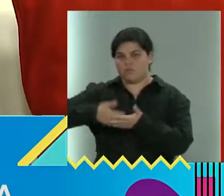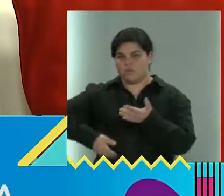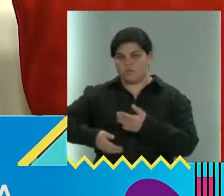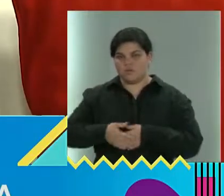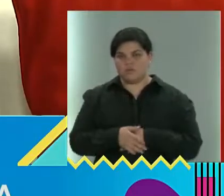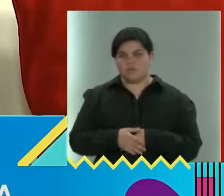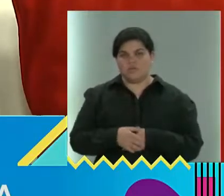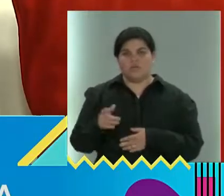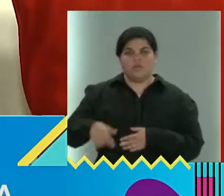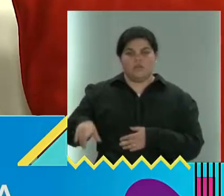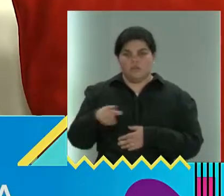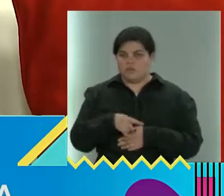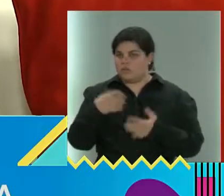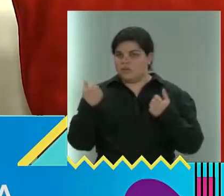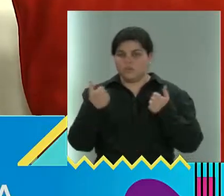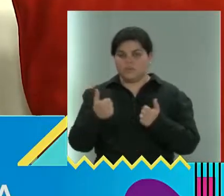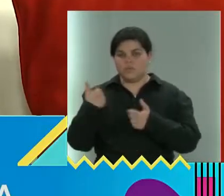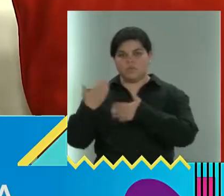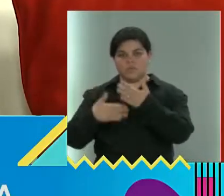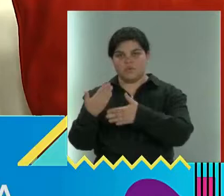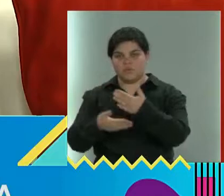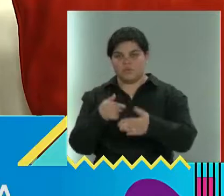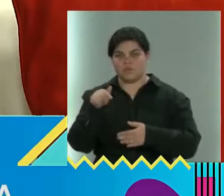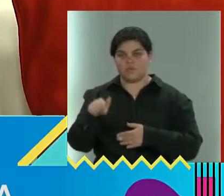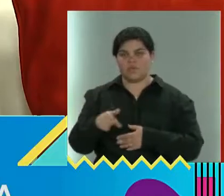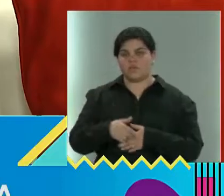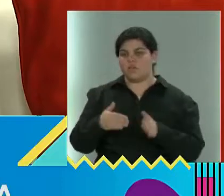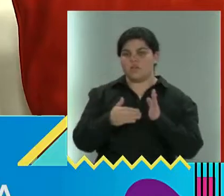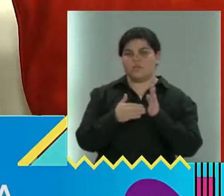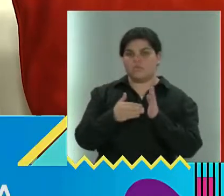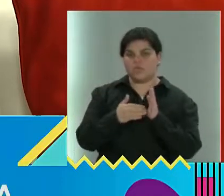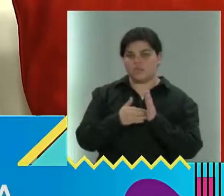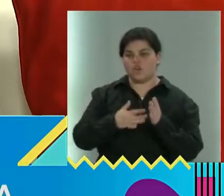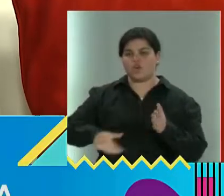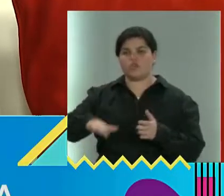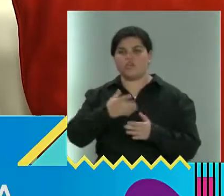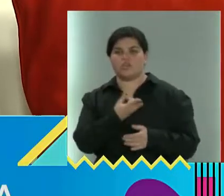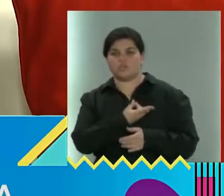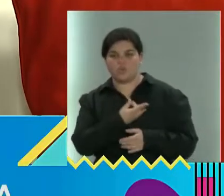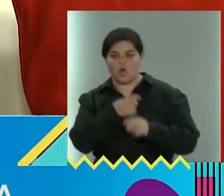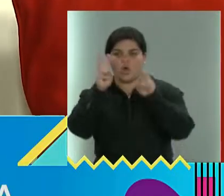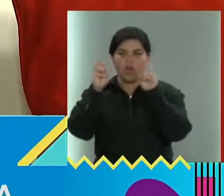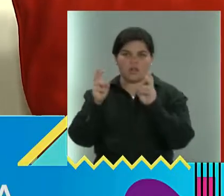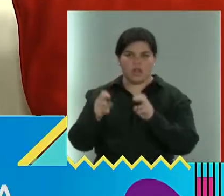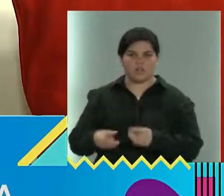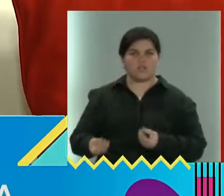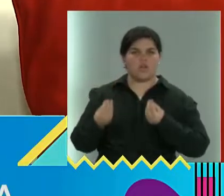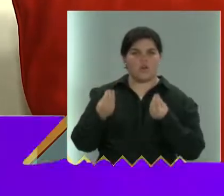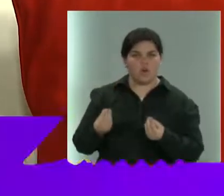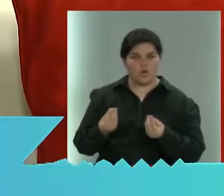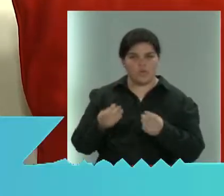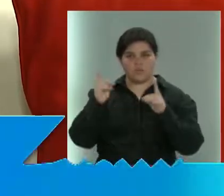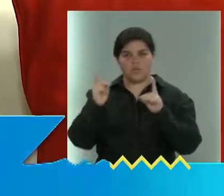resultados totalmente divergentes en función del contexto en el que se aplican, el contexto en el que se analizan y el